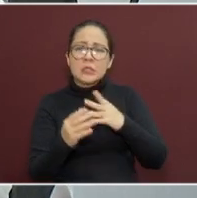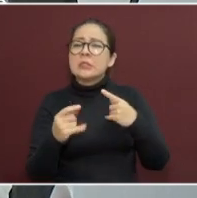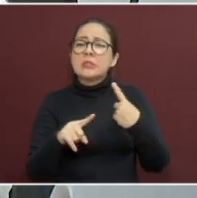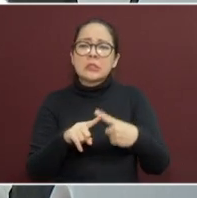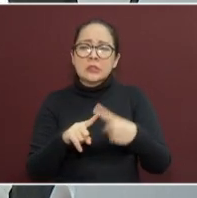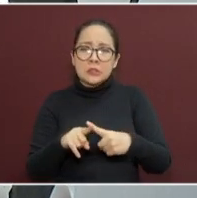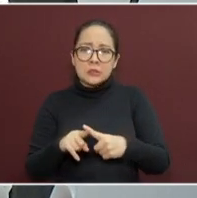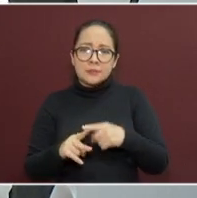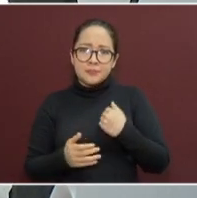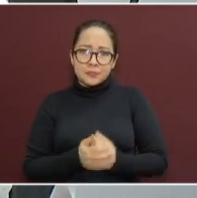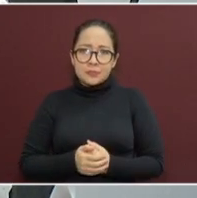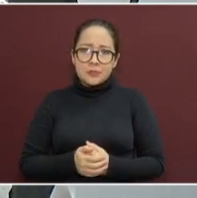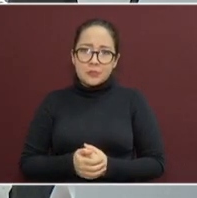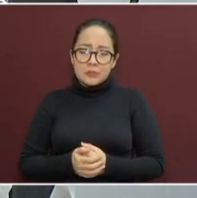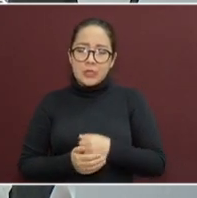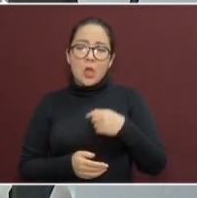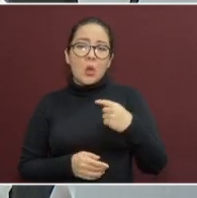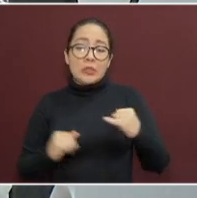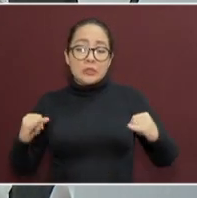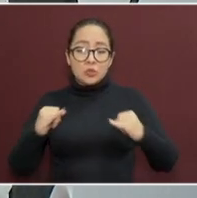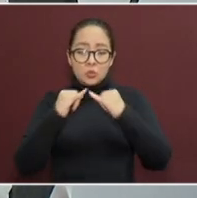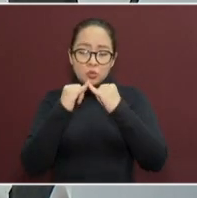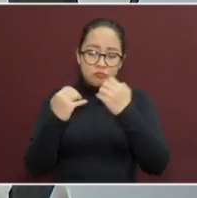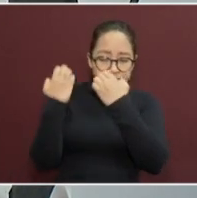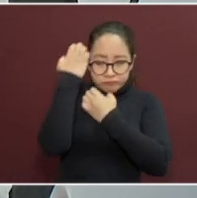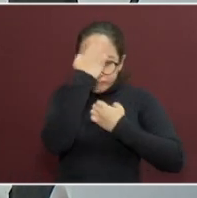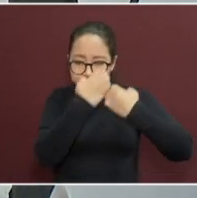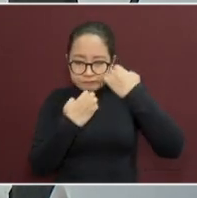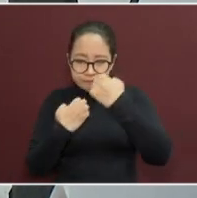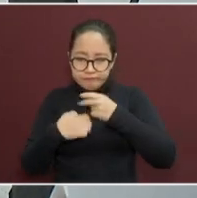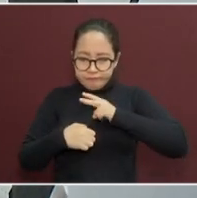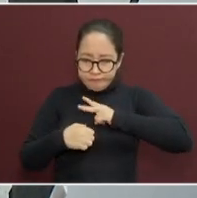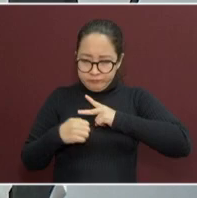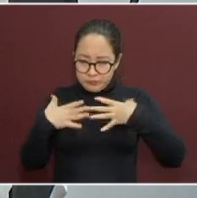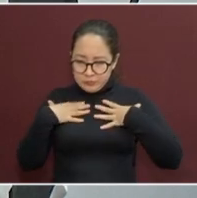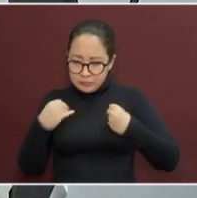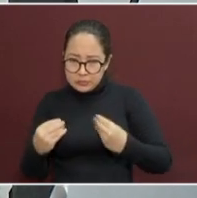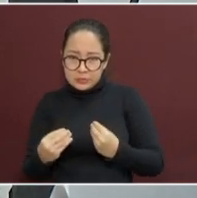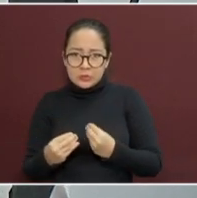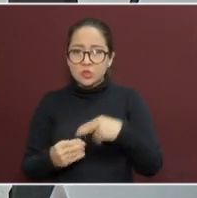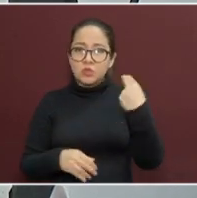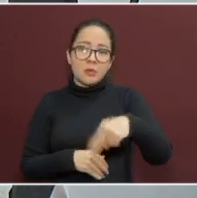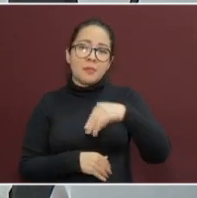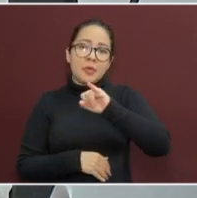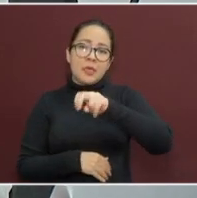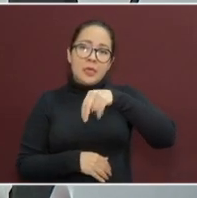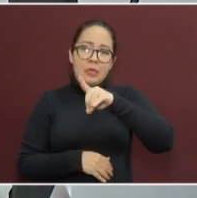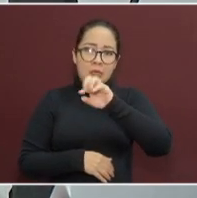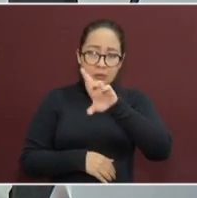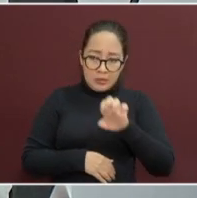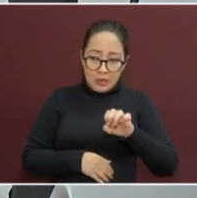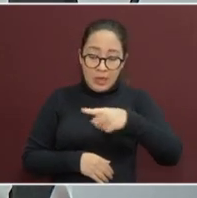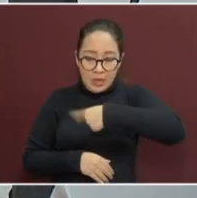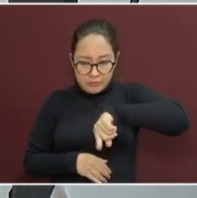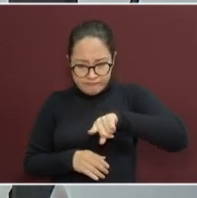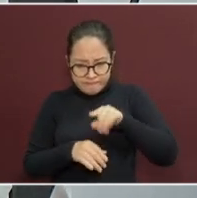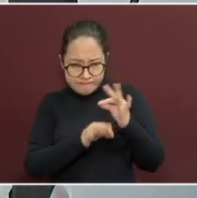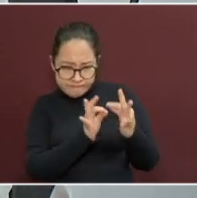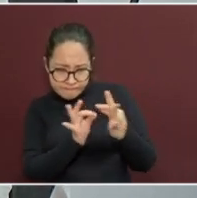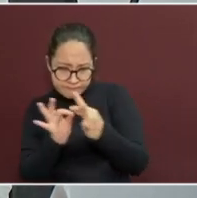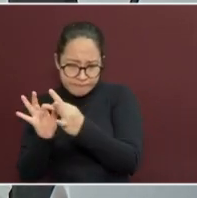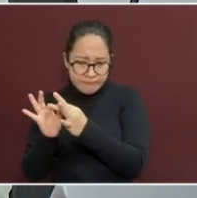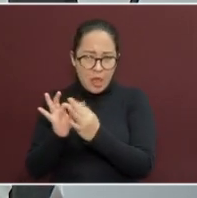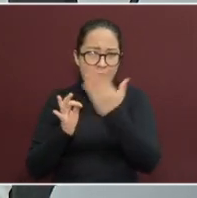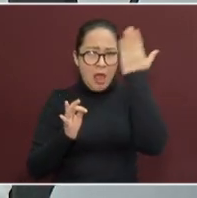referencia epidemiológica es el indre que desde el primer momento han trabajado conjuntamente